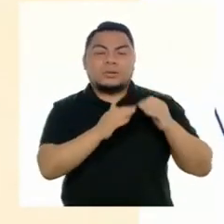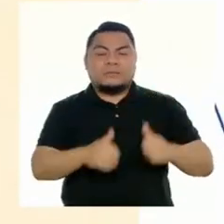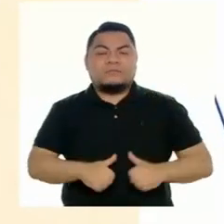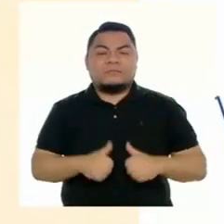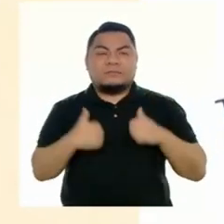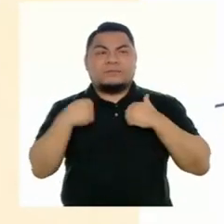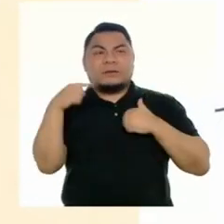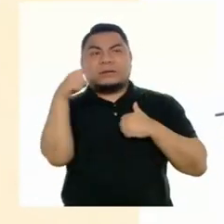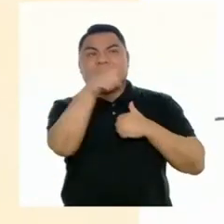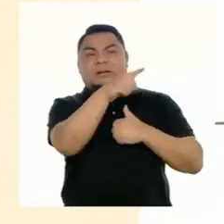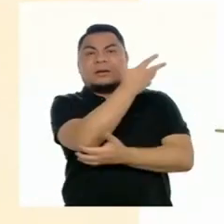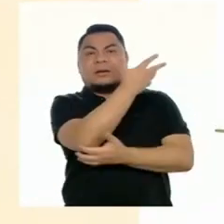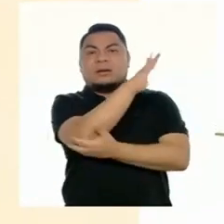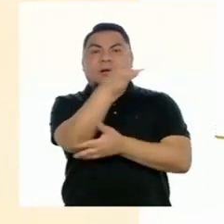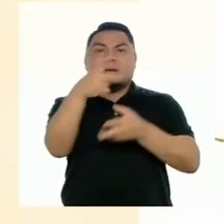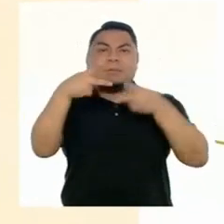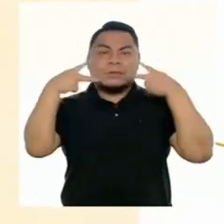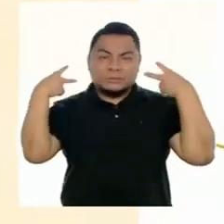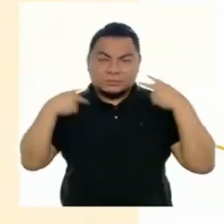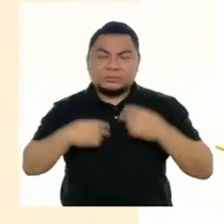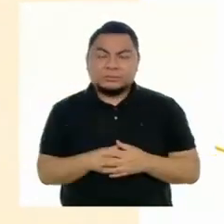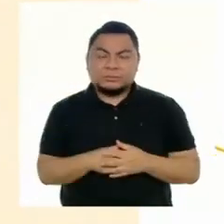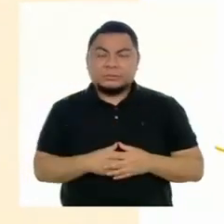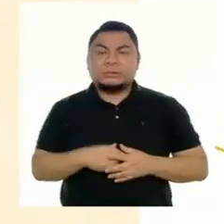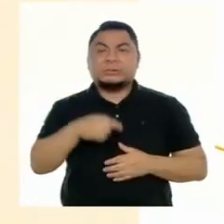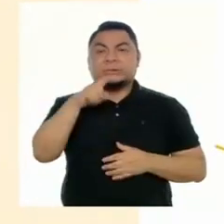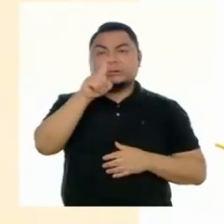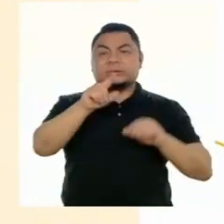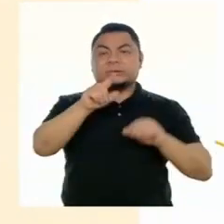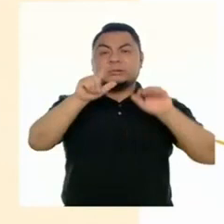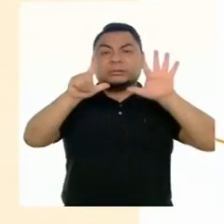en la Amazonía.